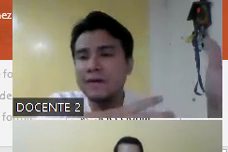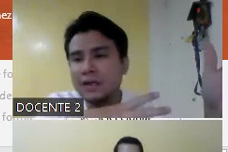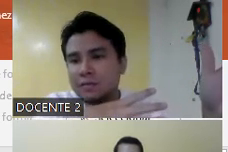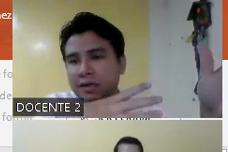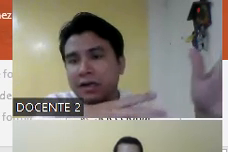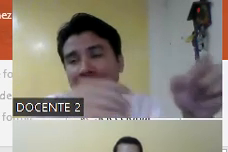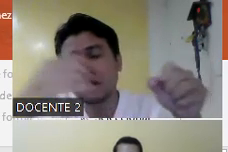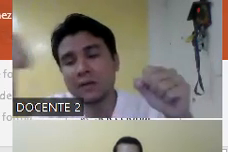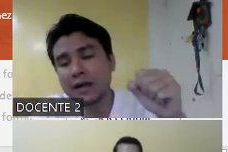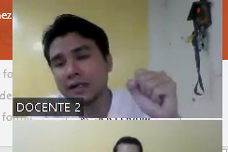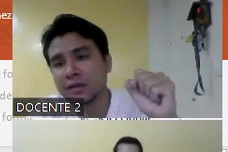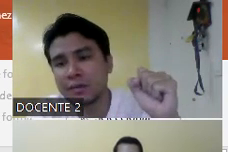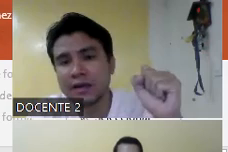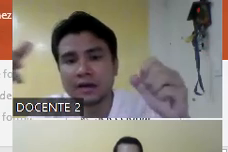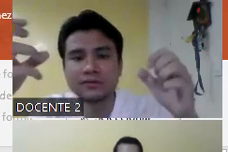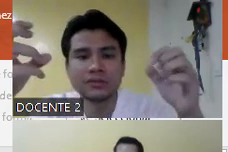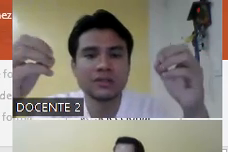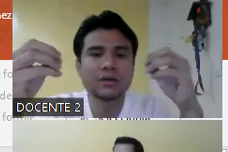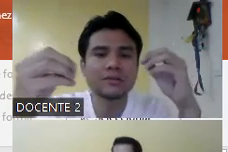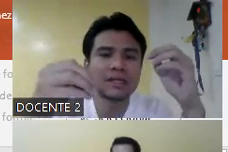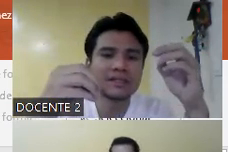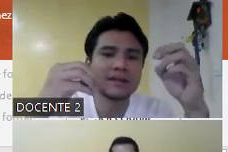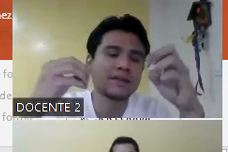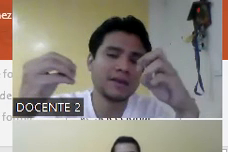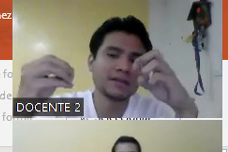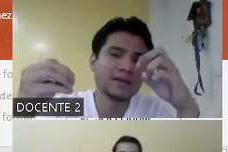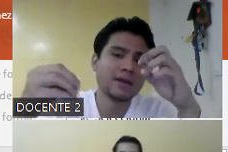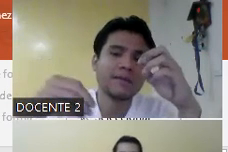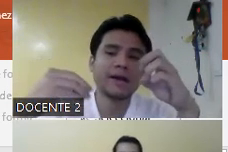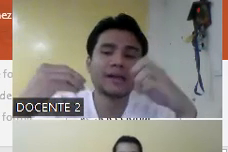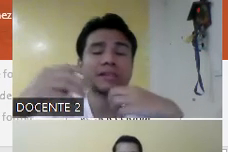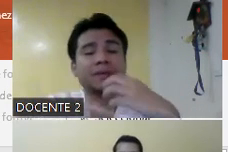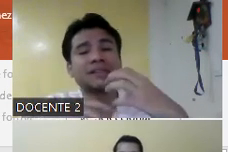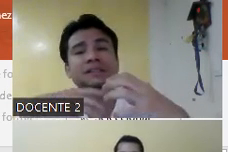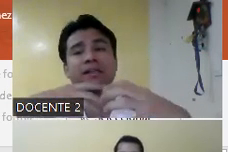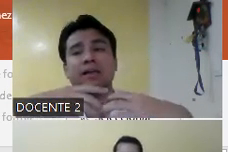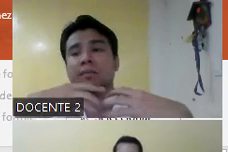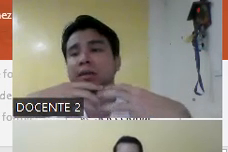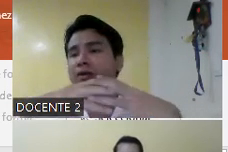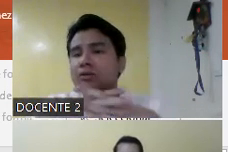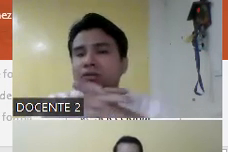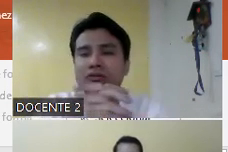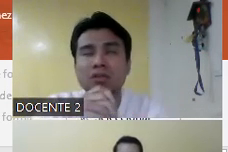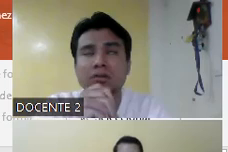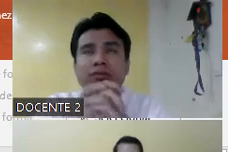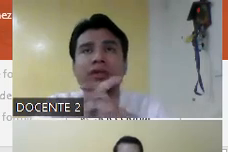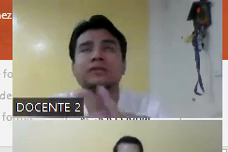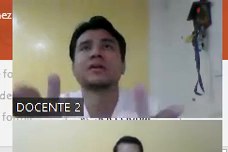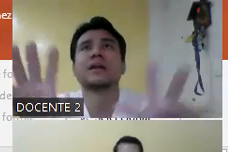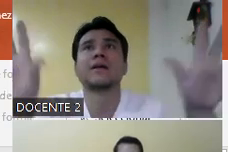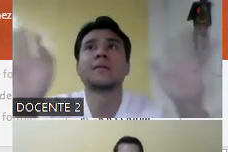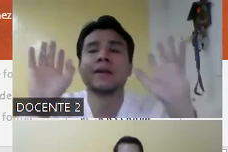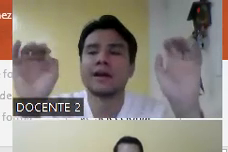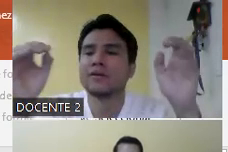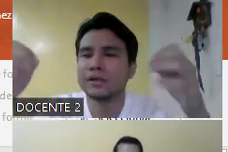en agua fría yo me relajo, en agua caliente yo me relajo. Entonces tengo que buscar estrategias para que ese paciente se relaje. Me diga, no, yo solo escuchando música,